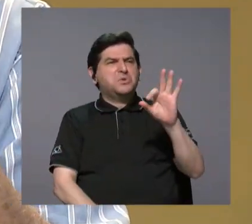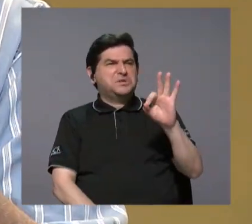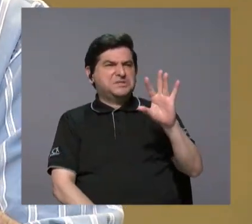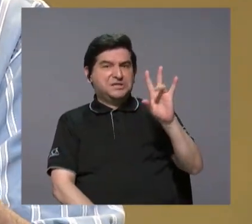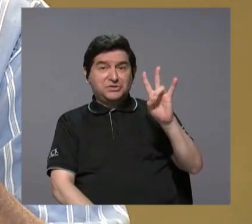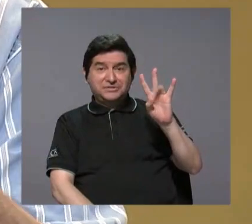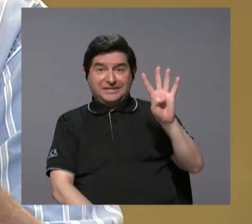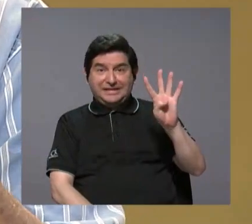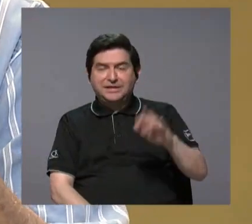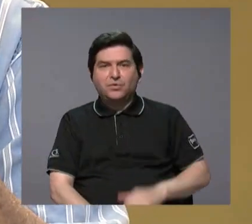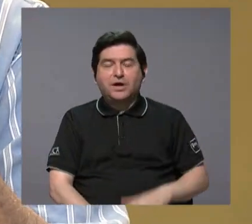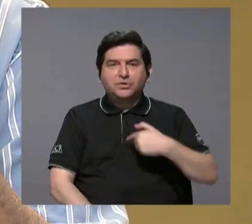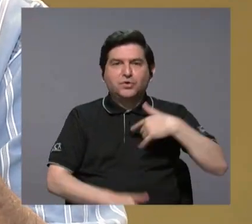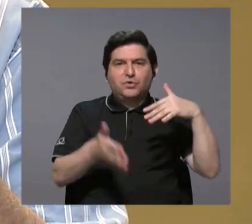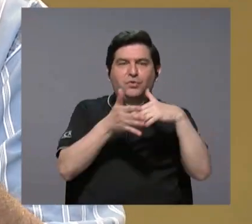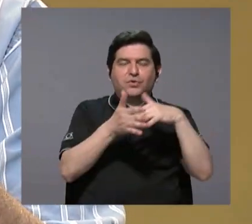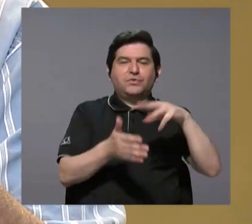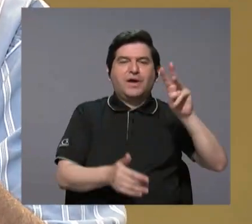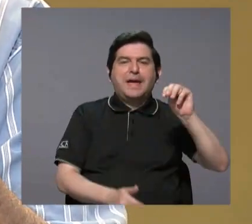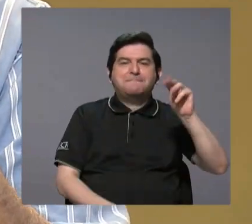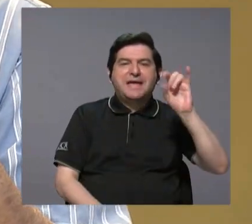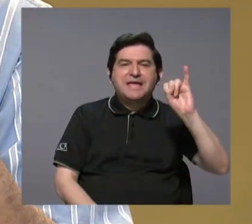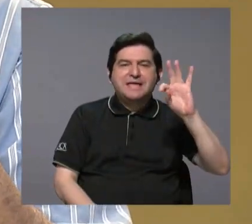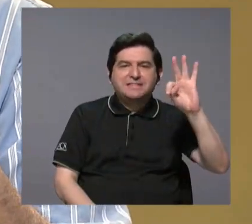1974, cuando estudiaba en el MIT, tenía